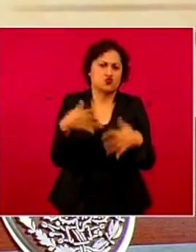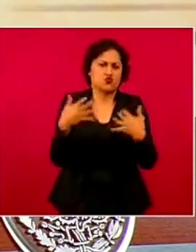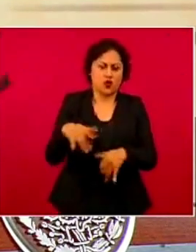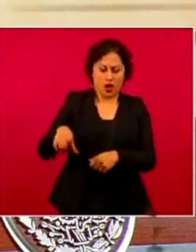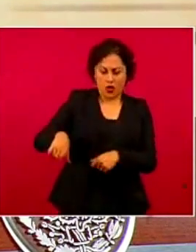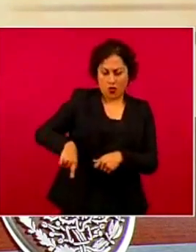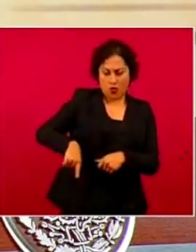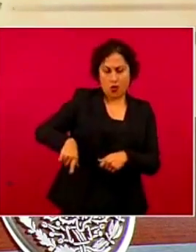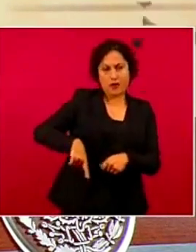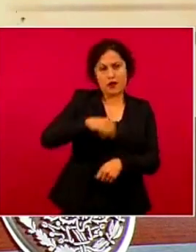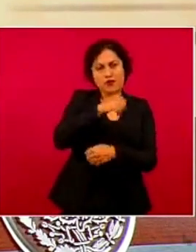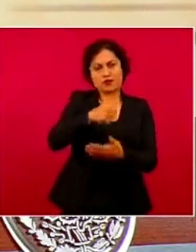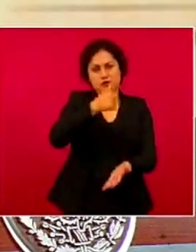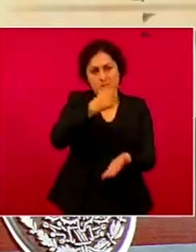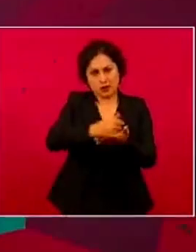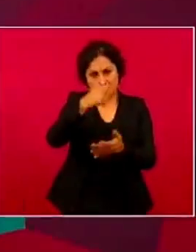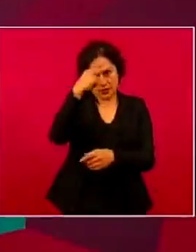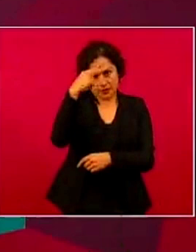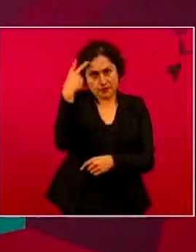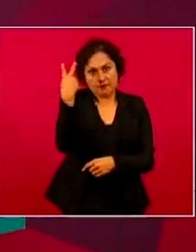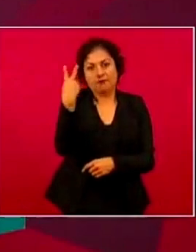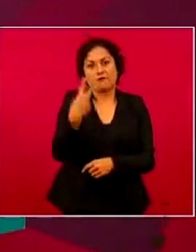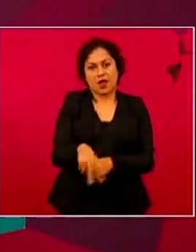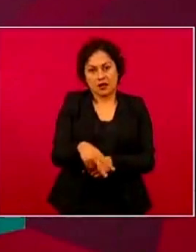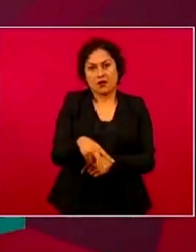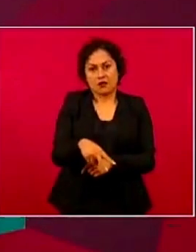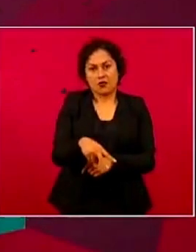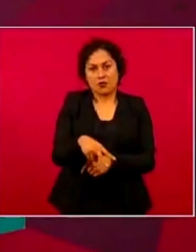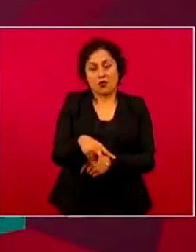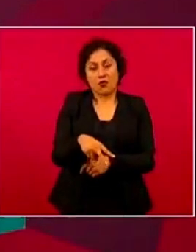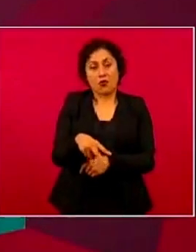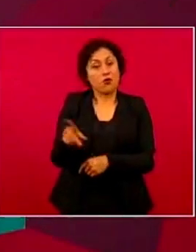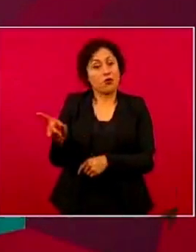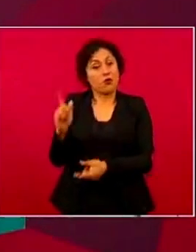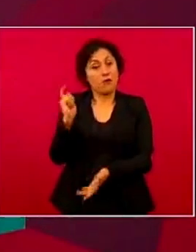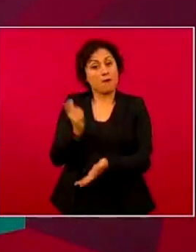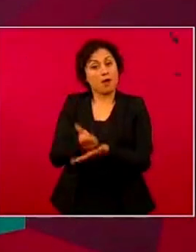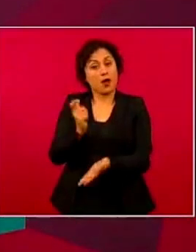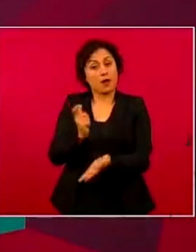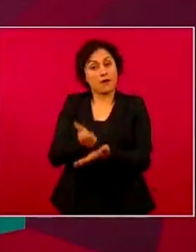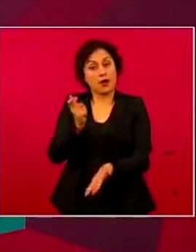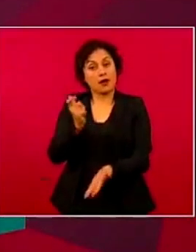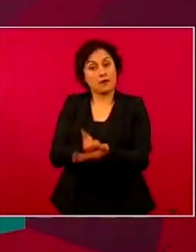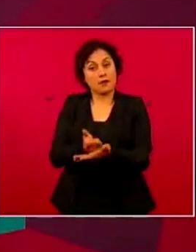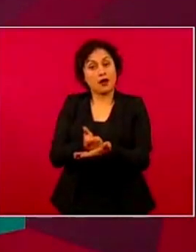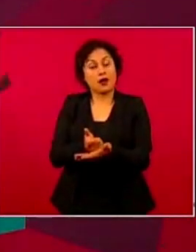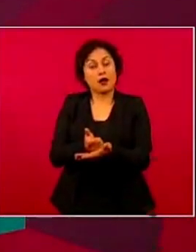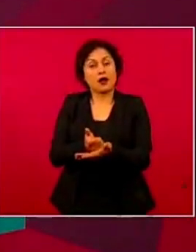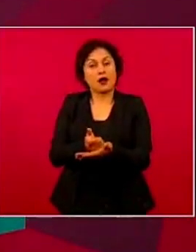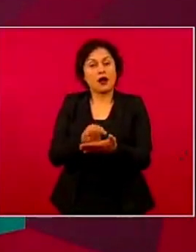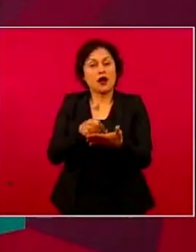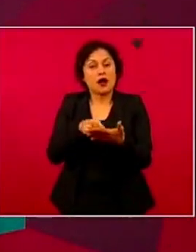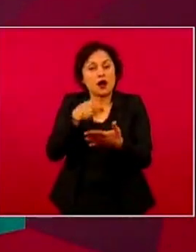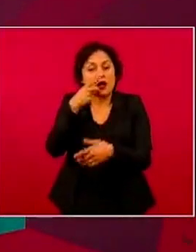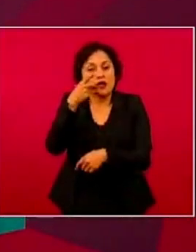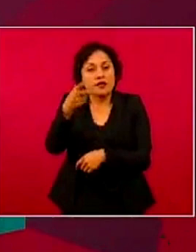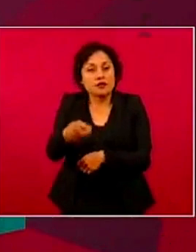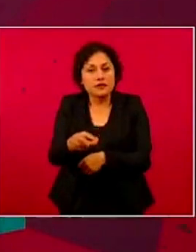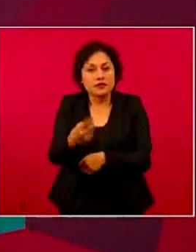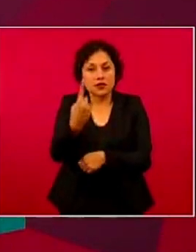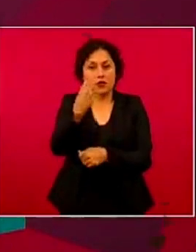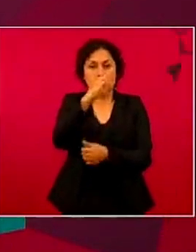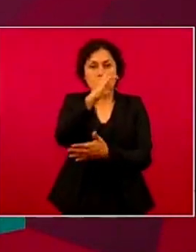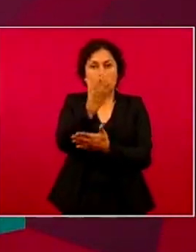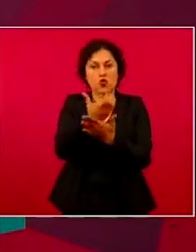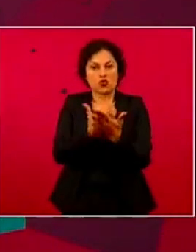le cobraron una cantidad relevante por un reconocimiento de adeudo de un contrato que